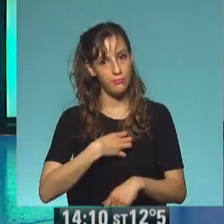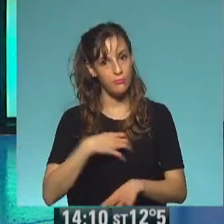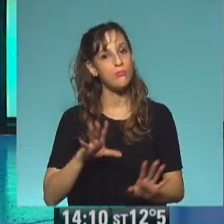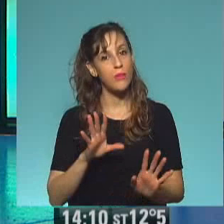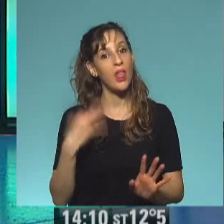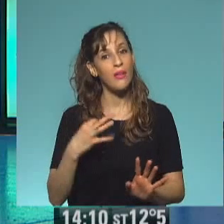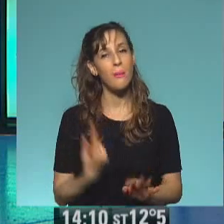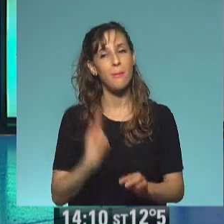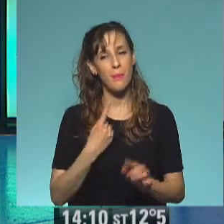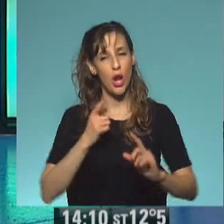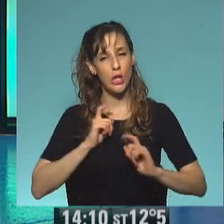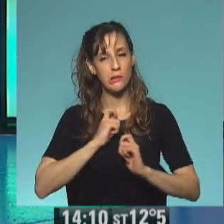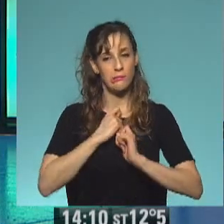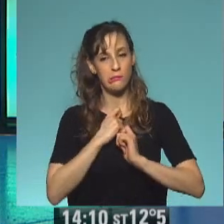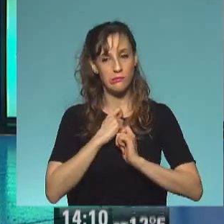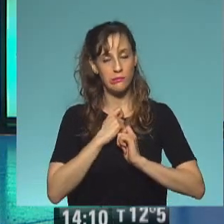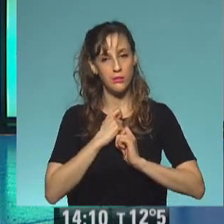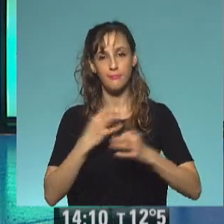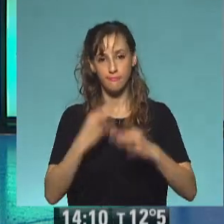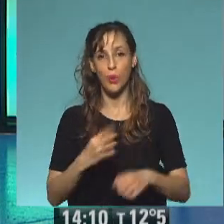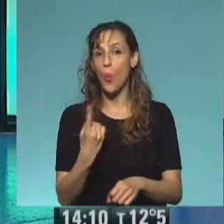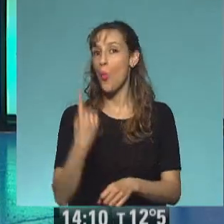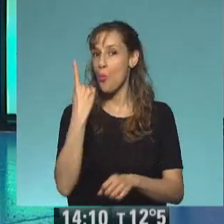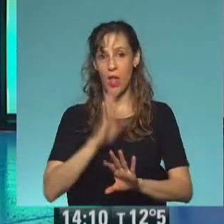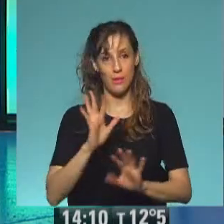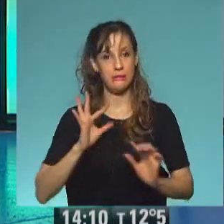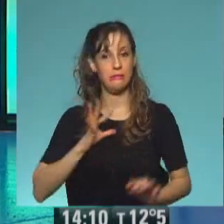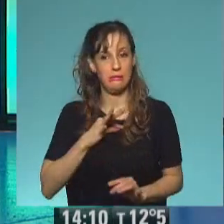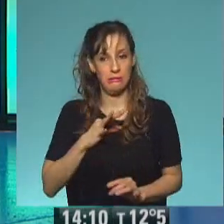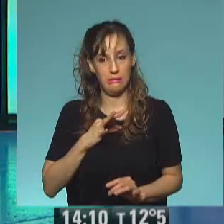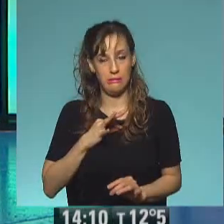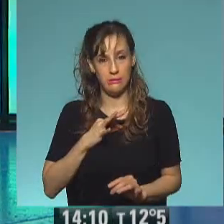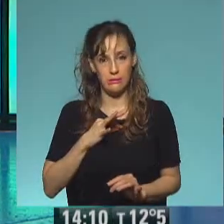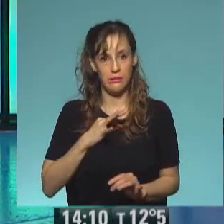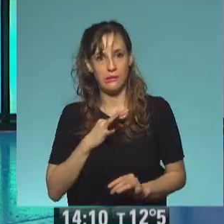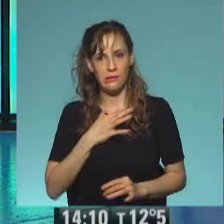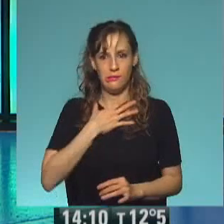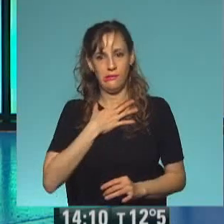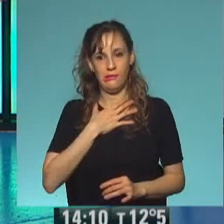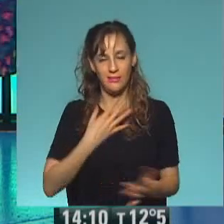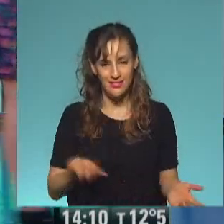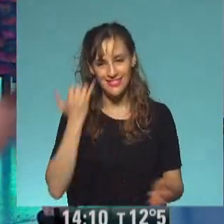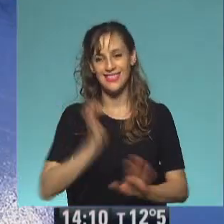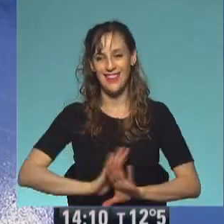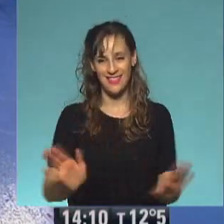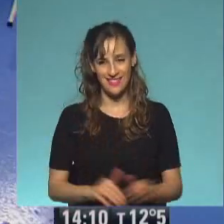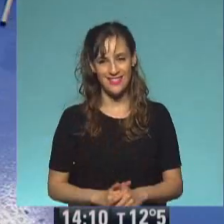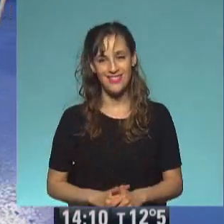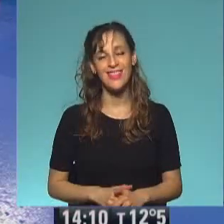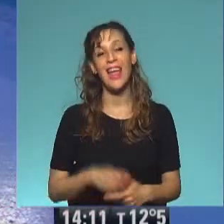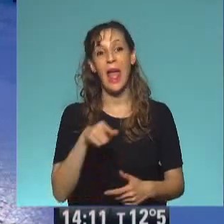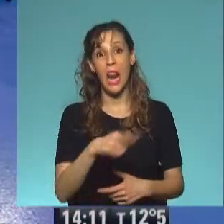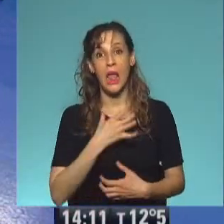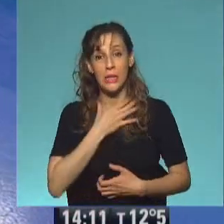primer botón. Voy a tratar de solo ser ese. Un buen alumno. Ahí está. Ahí estoy bien. Vení. Emi no